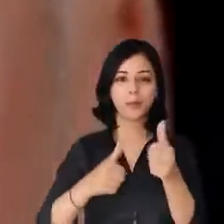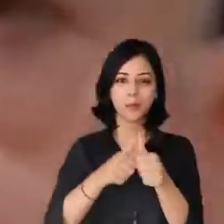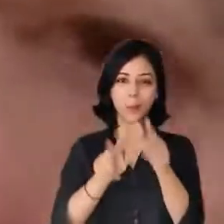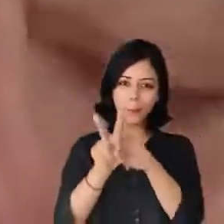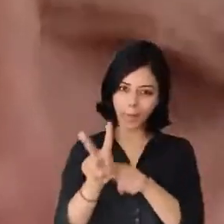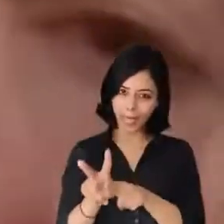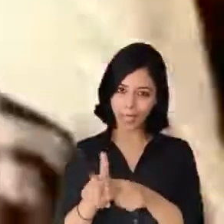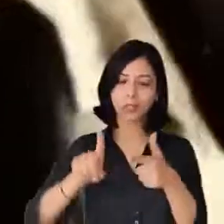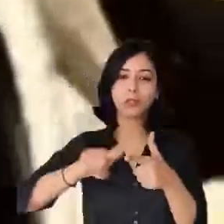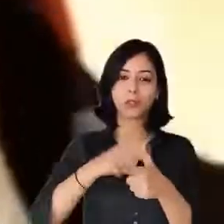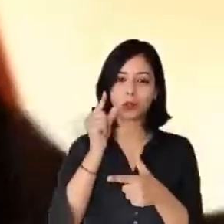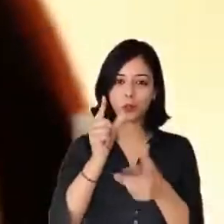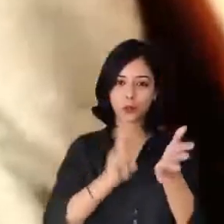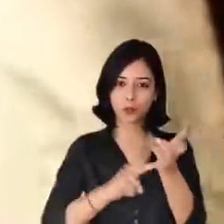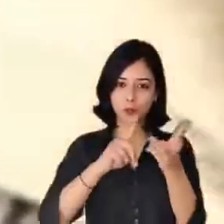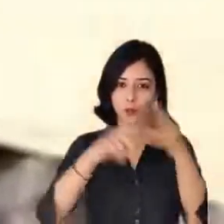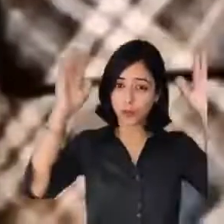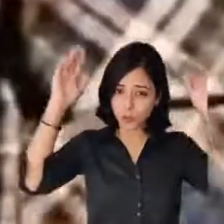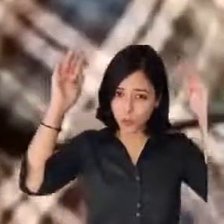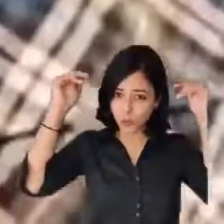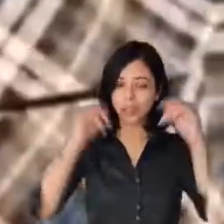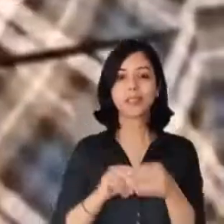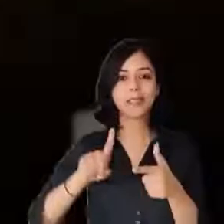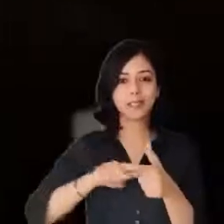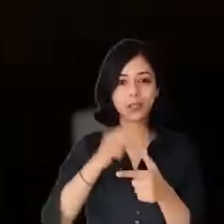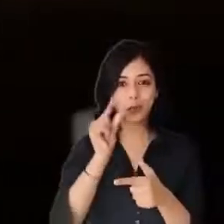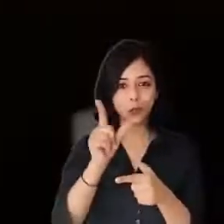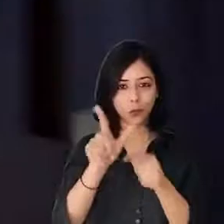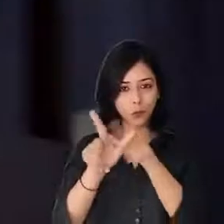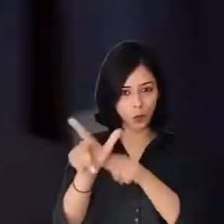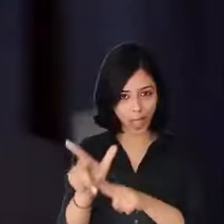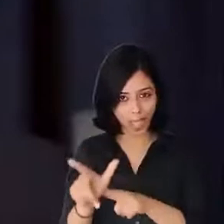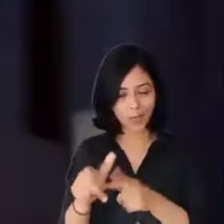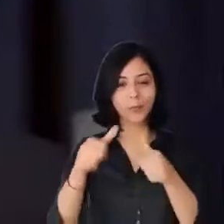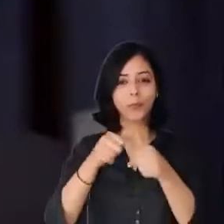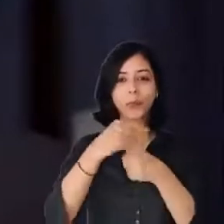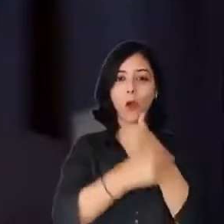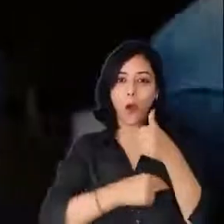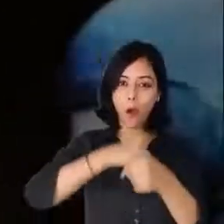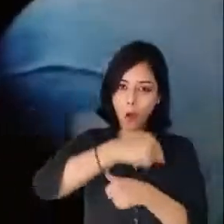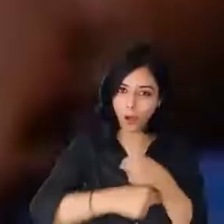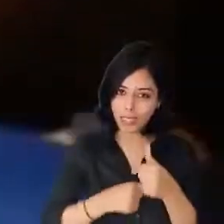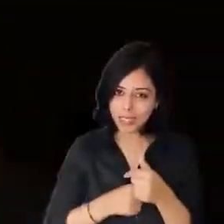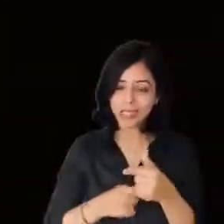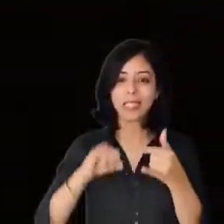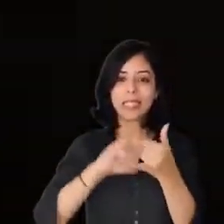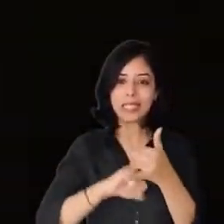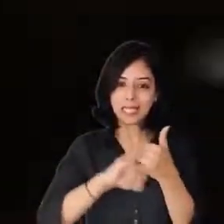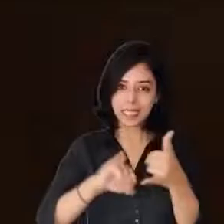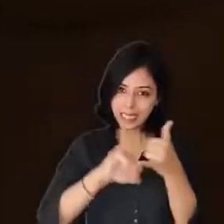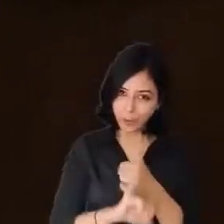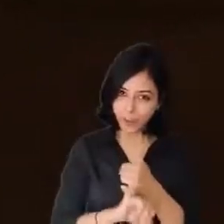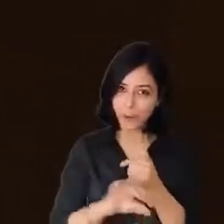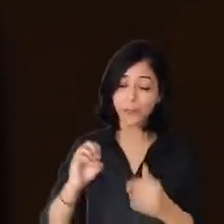de 1,80, pesaba unos 70 kilos, tenía una pequeña pandilla y dirigía a esos jóvenes. Era un